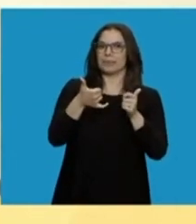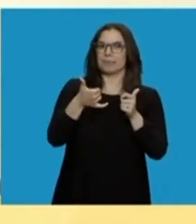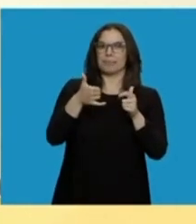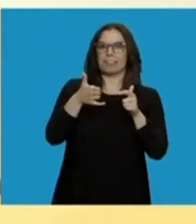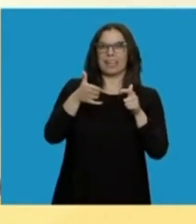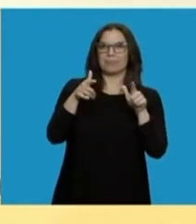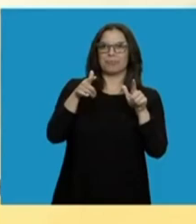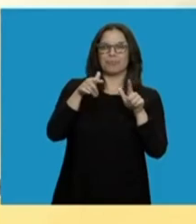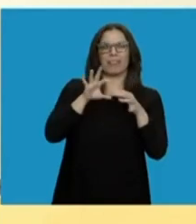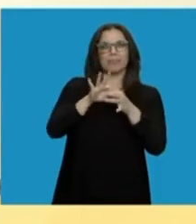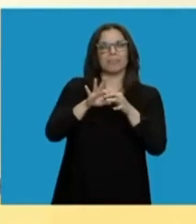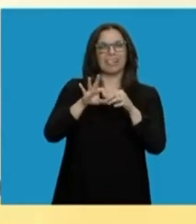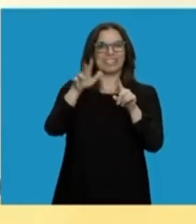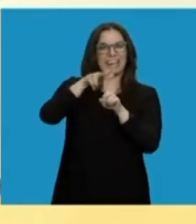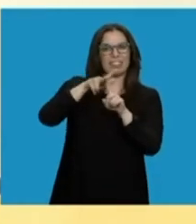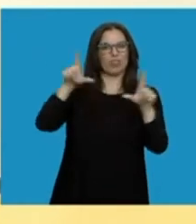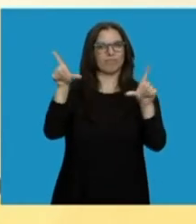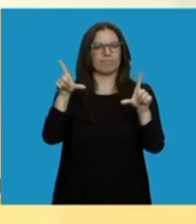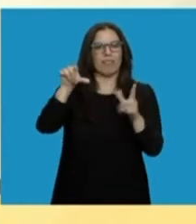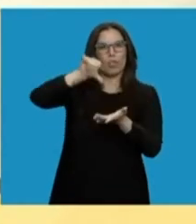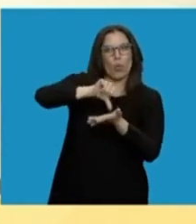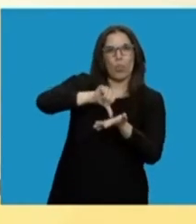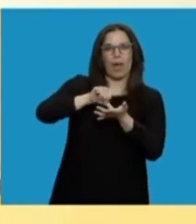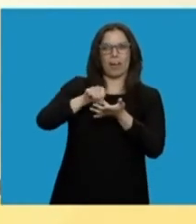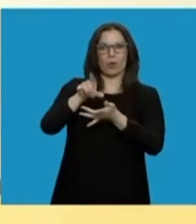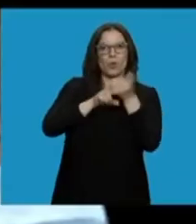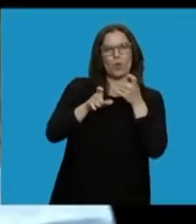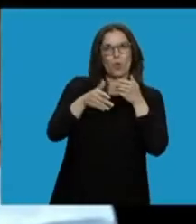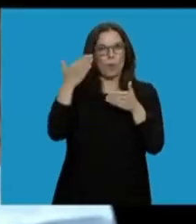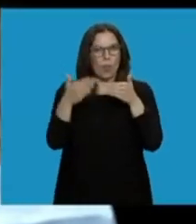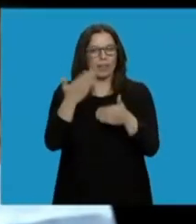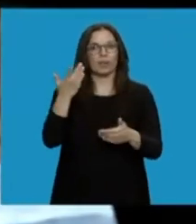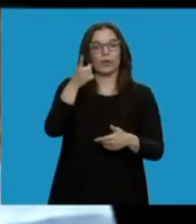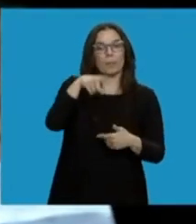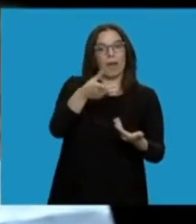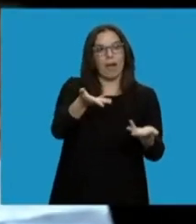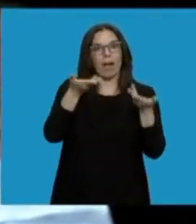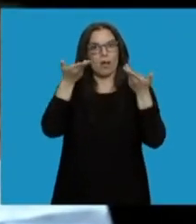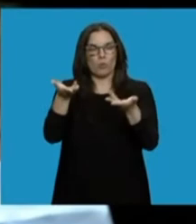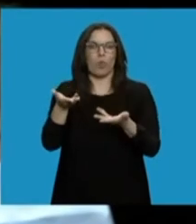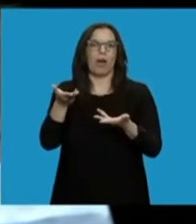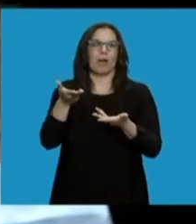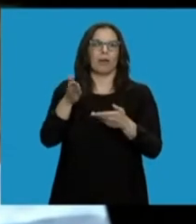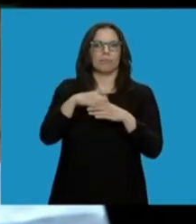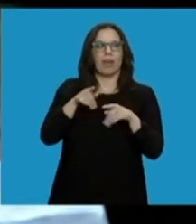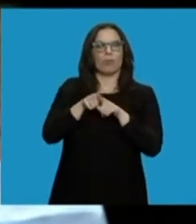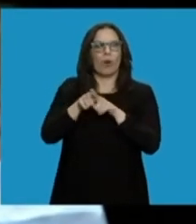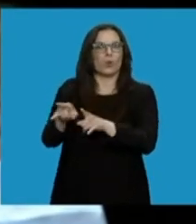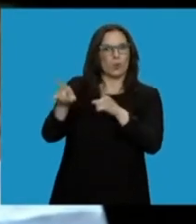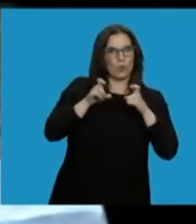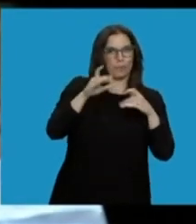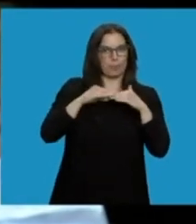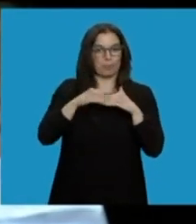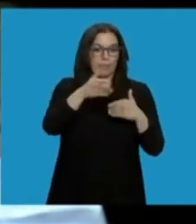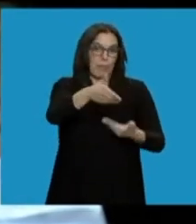televisión local, que fuera más dinámico, más moderno, atractivo para la audiencia y que también nos ayudara un poco a captar nuevos clientes. Y me lo